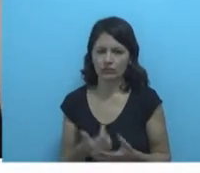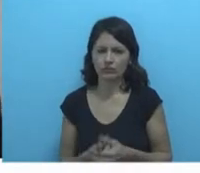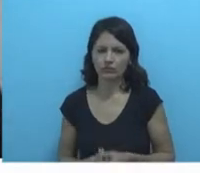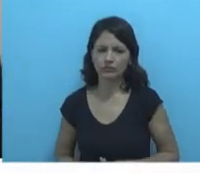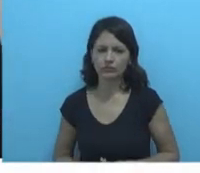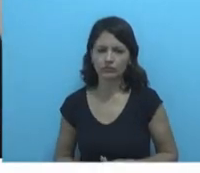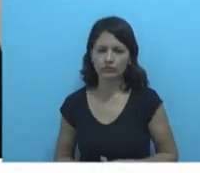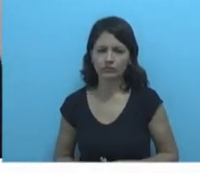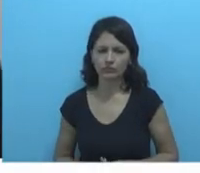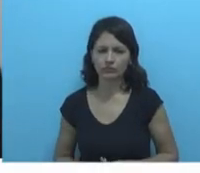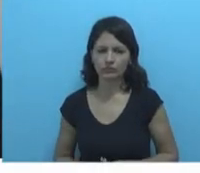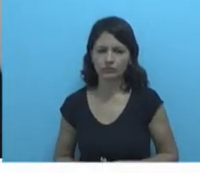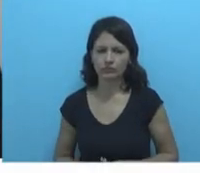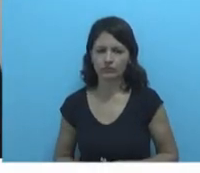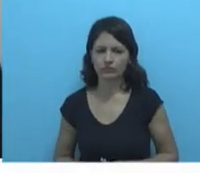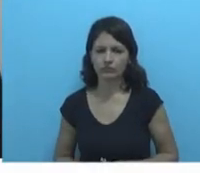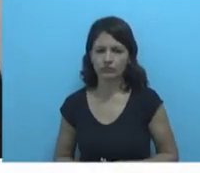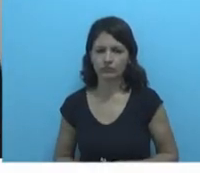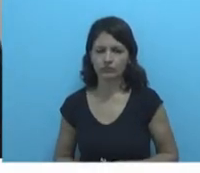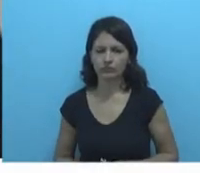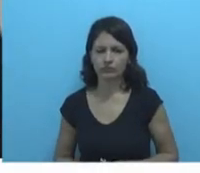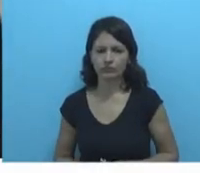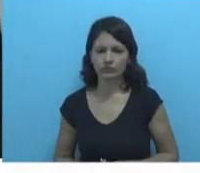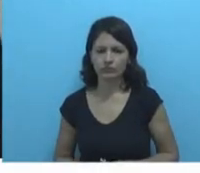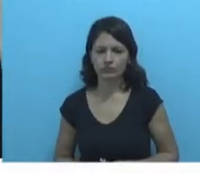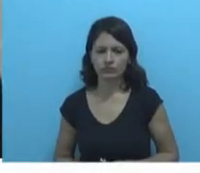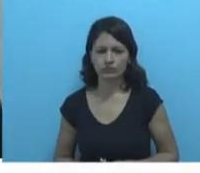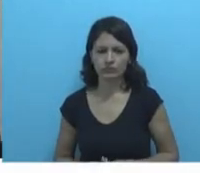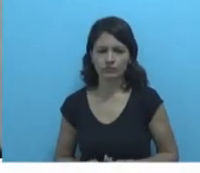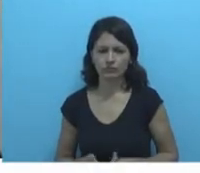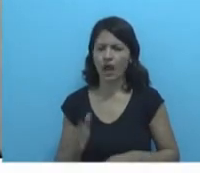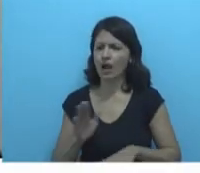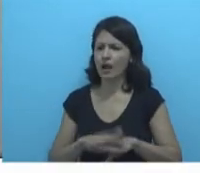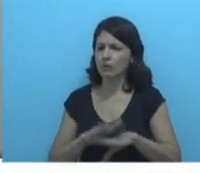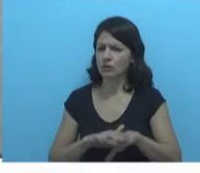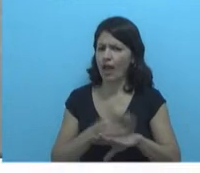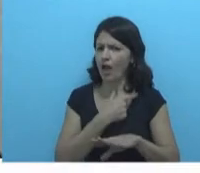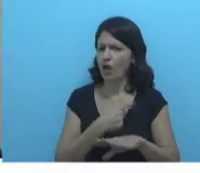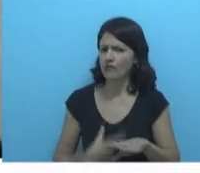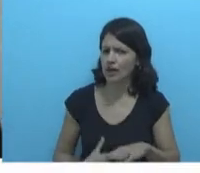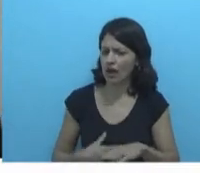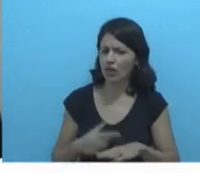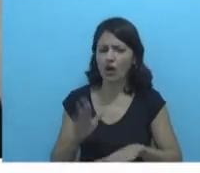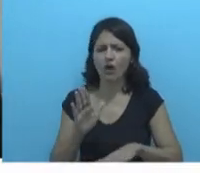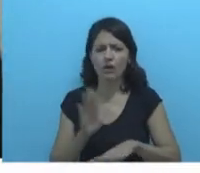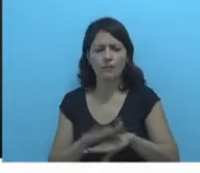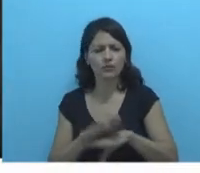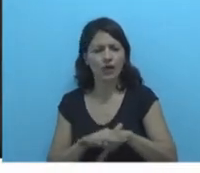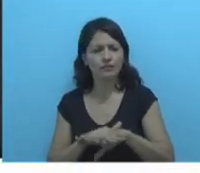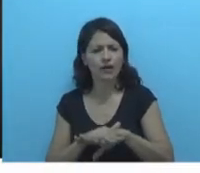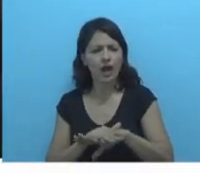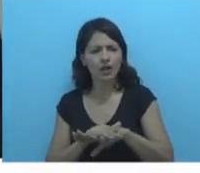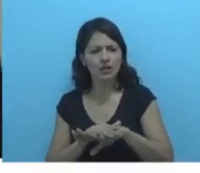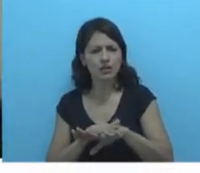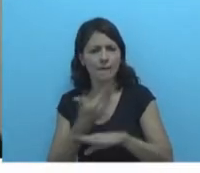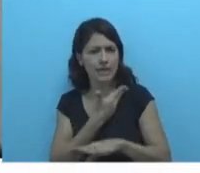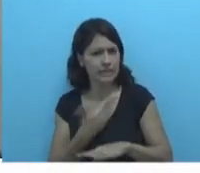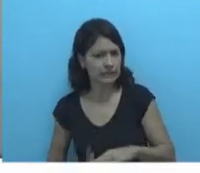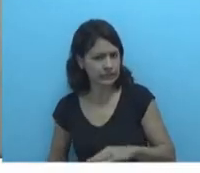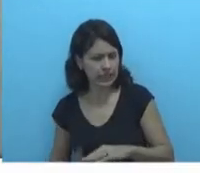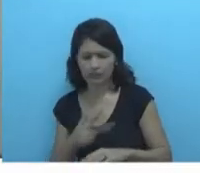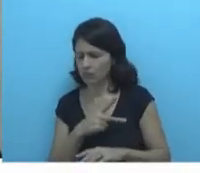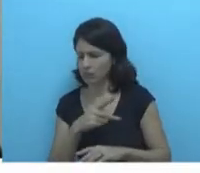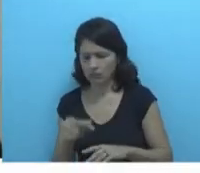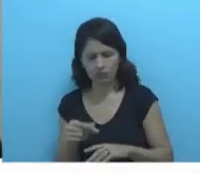La verdad es que no es responsabilidad ni del gobernador, no es responsabilidad ni del